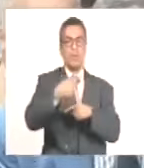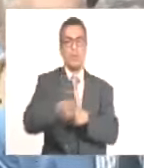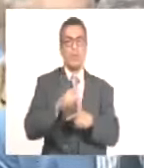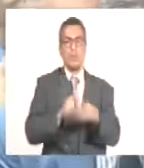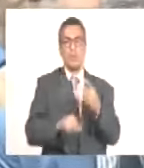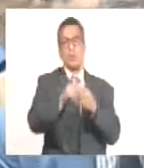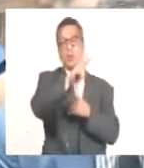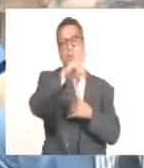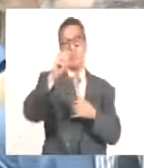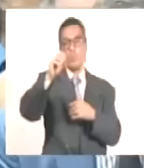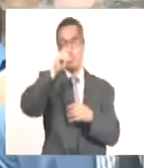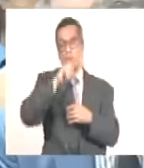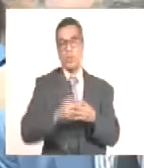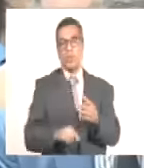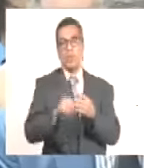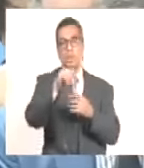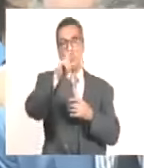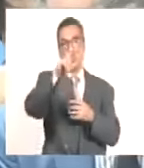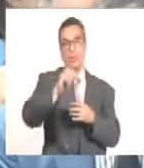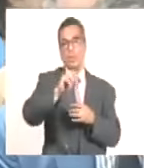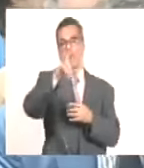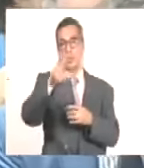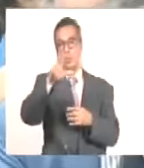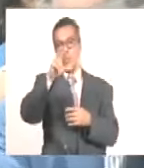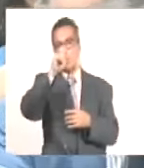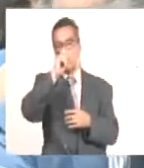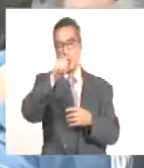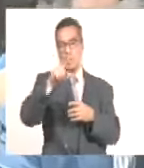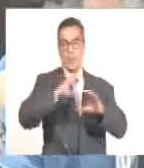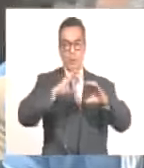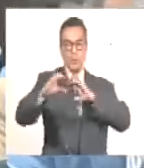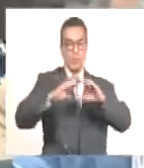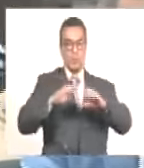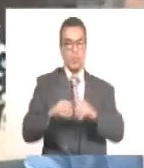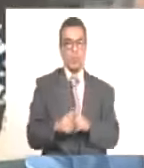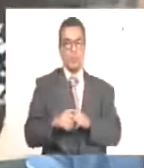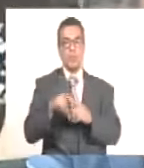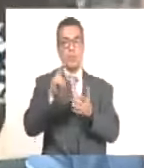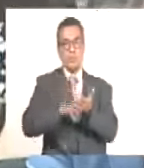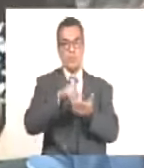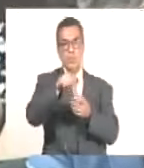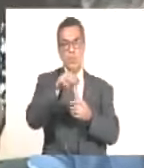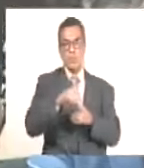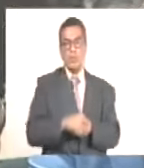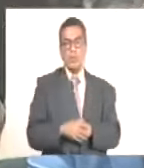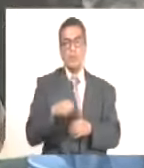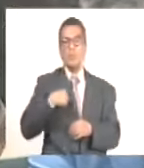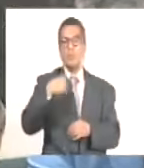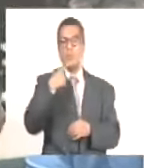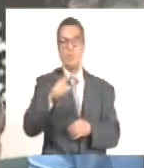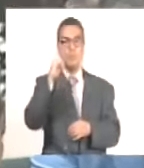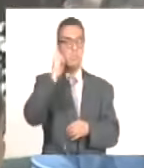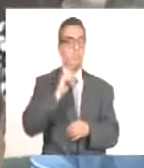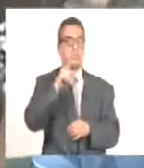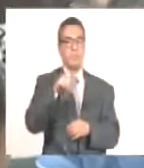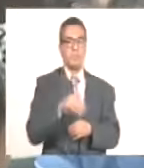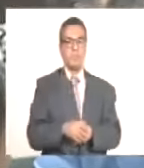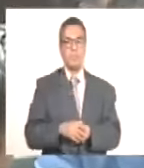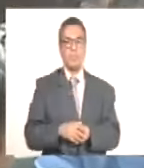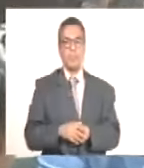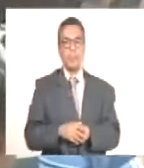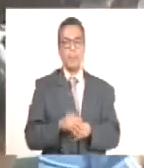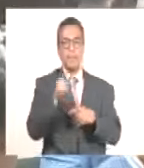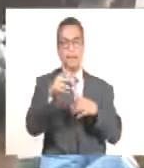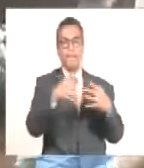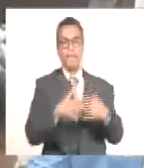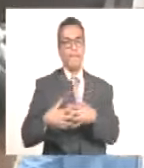de 200 años, 203 años de esta comunicación, la validez de eso. Dice Bolívar lo siguiente a propósito de los